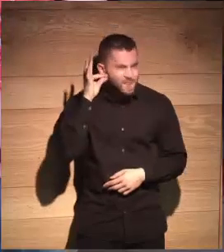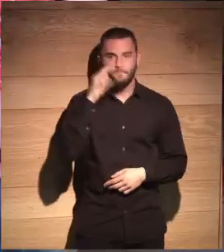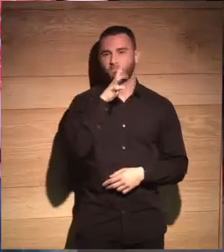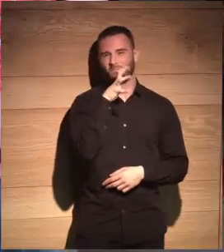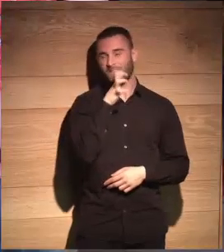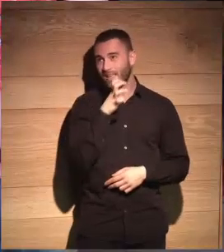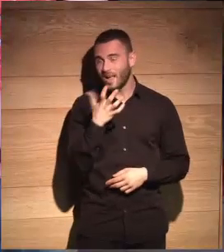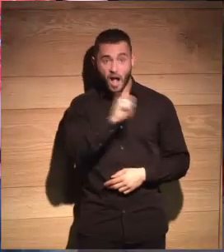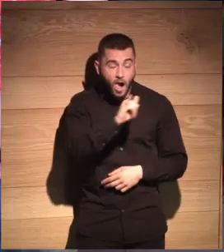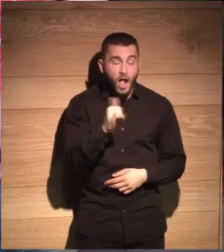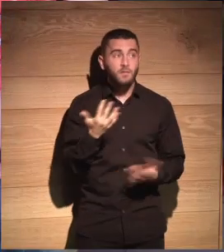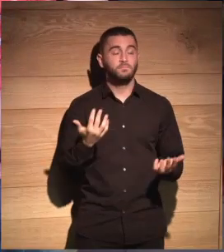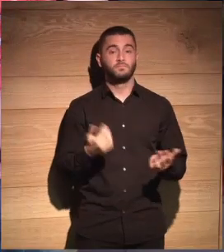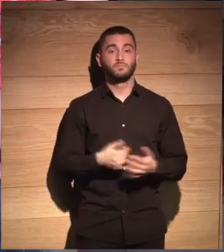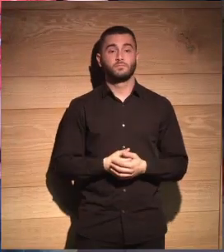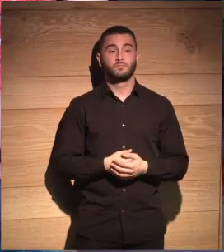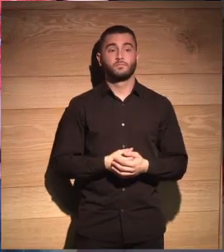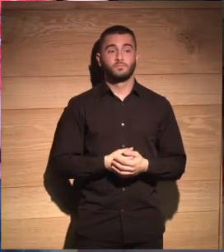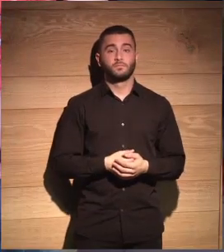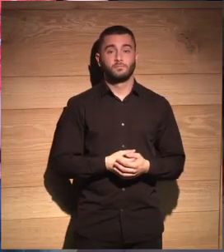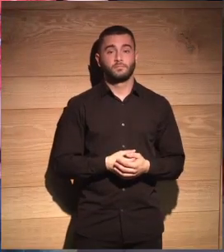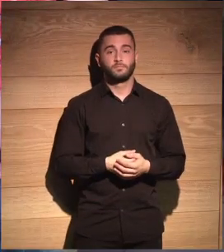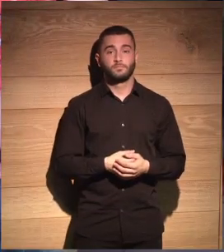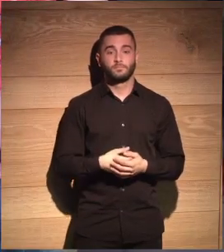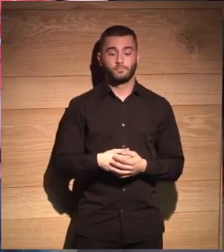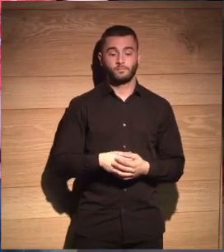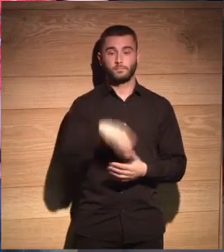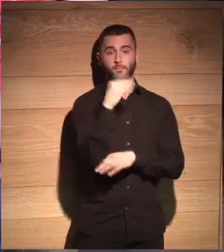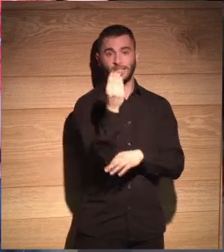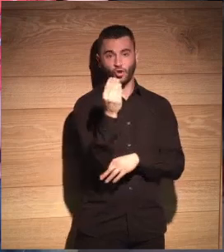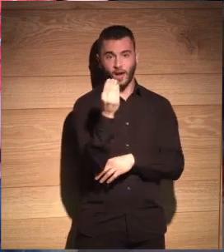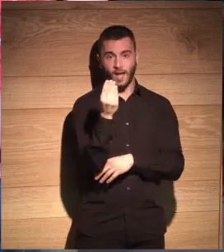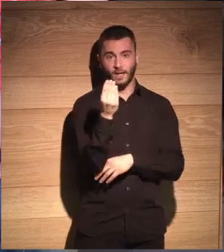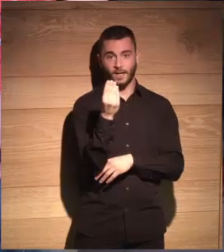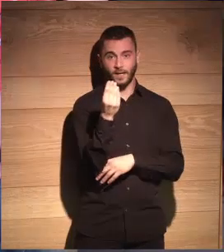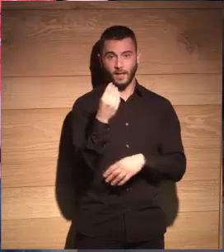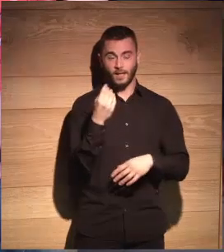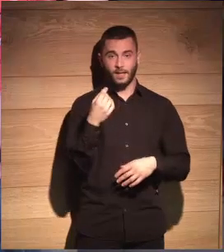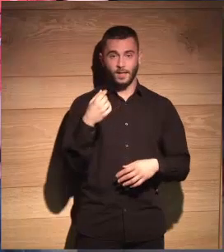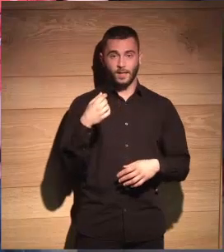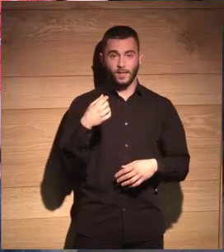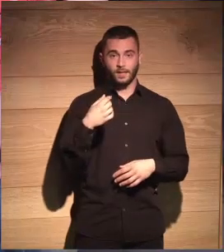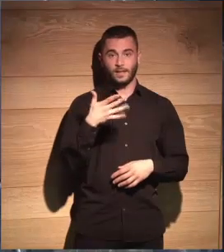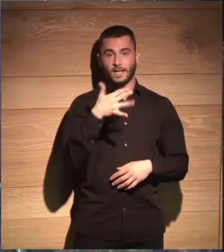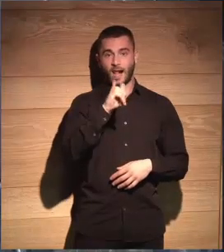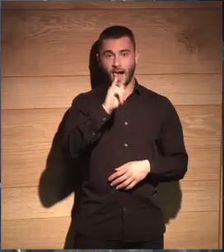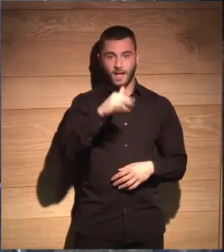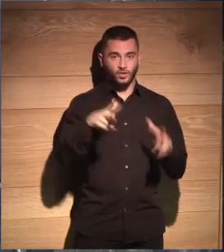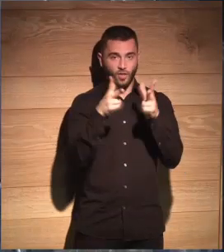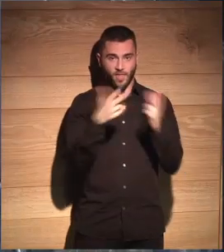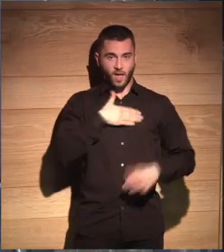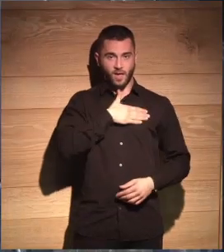tienes la nota existencialista del personaje que no está a gusto con la sociedad, tienes